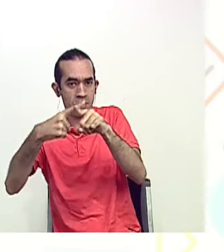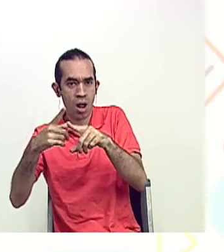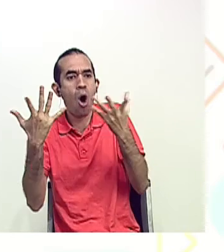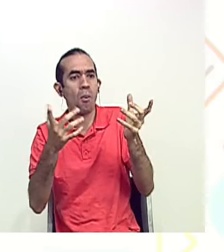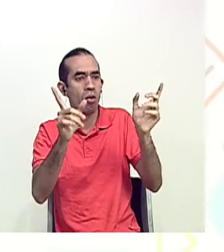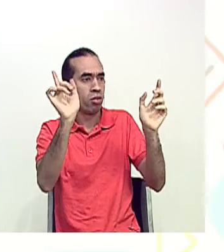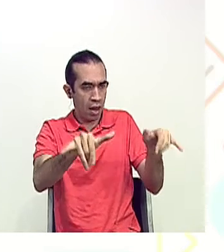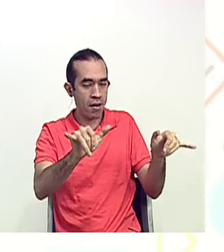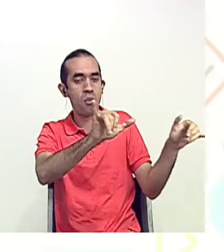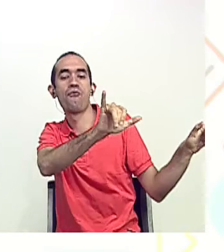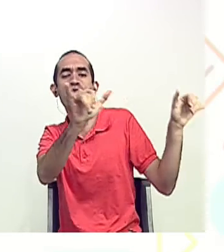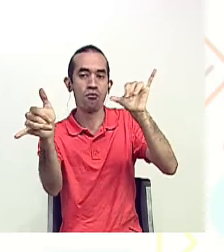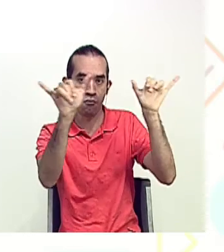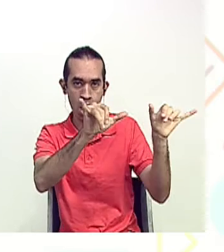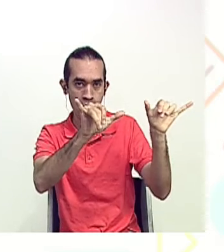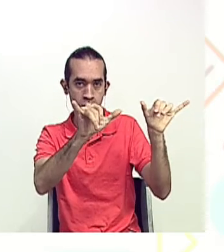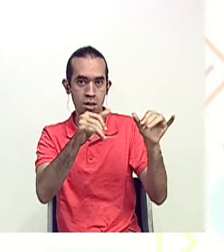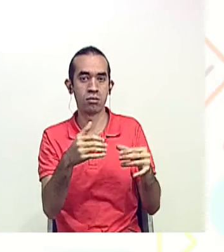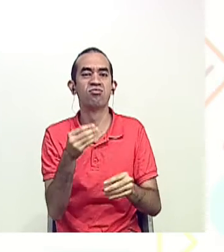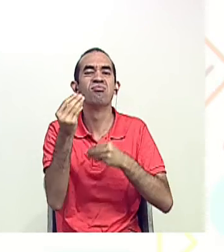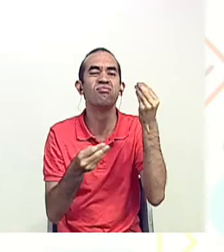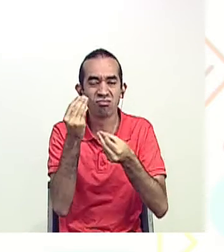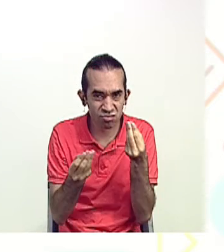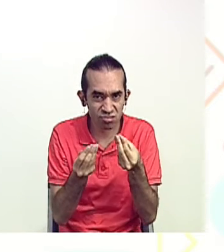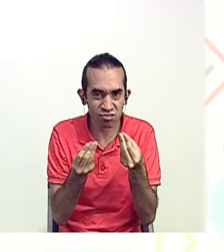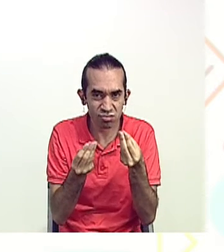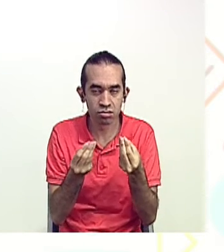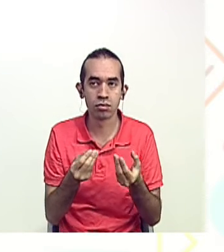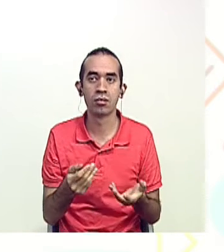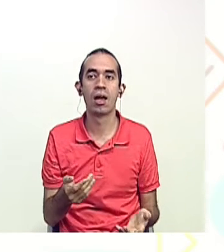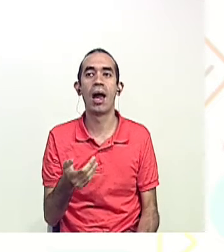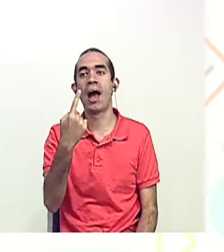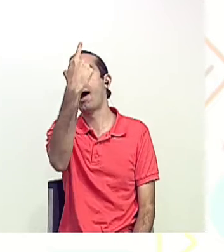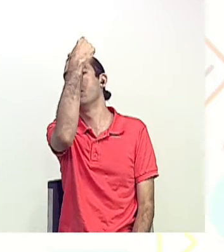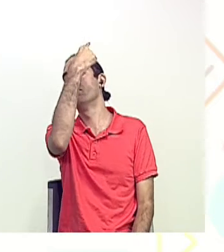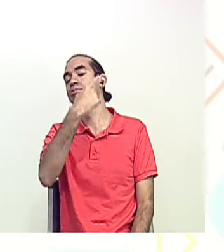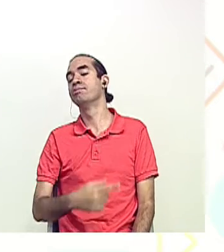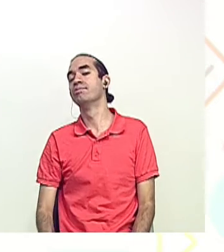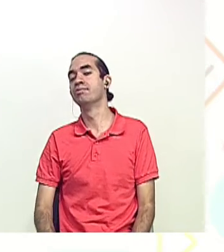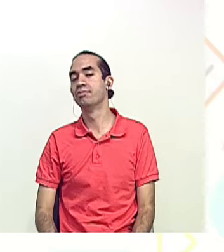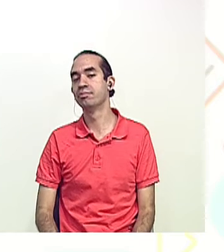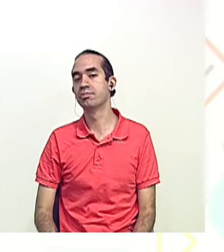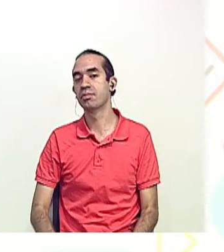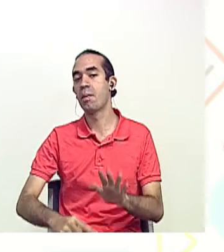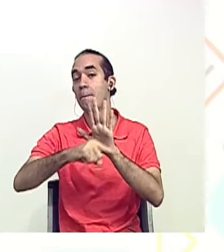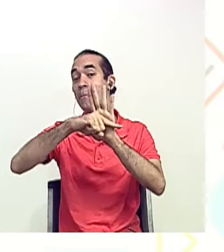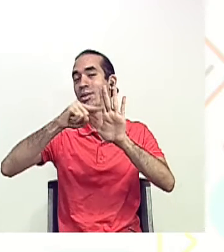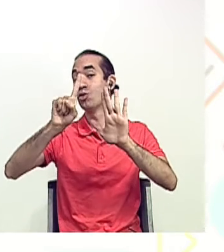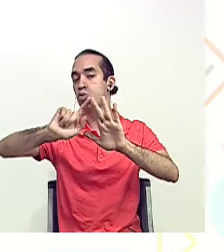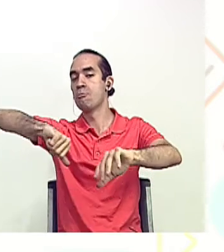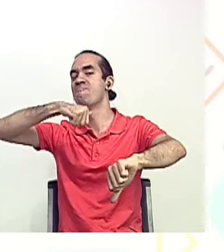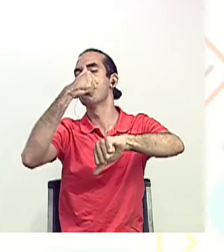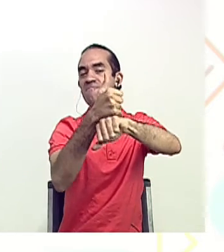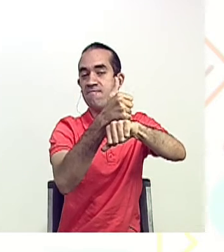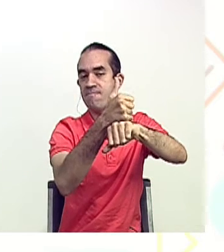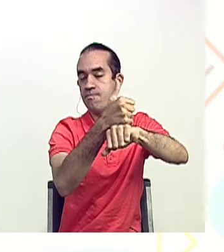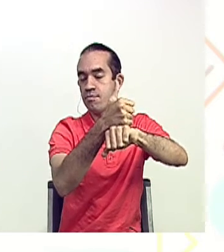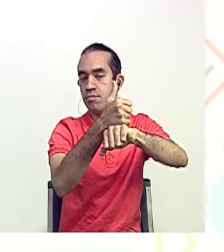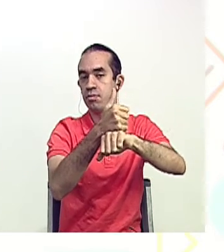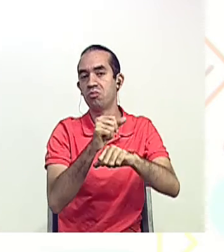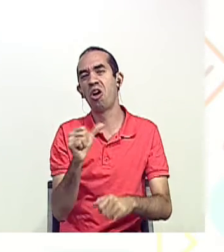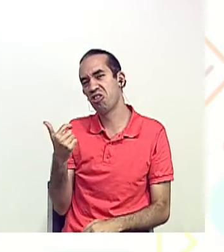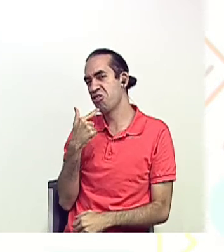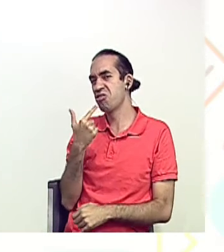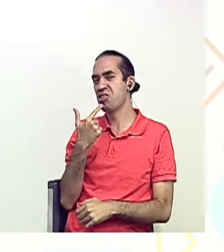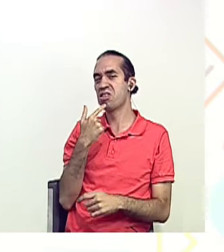orden. Entonces, recurrimos a lo que se llama un factor común menos 1, o que algunos otros le